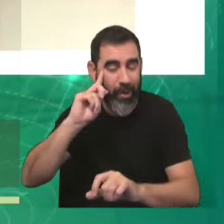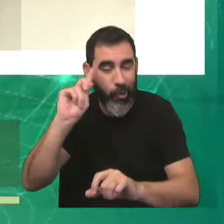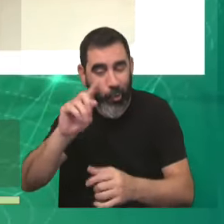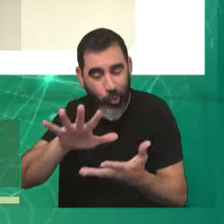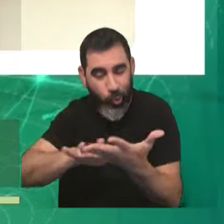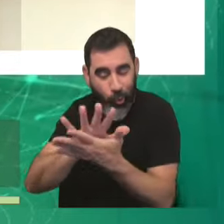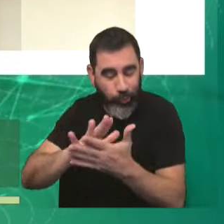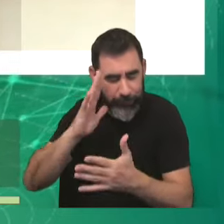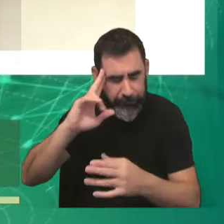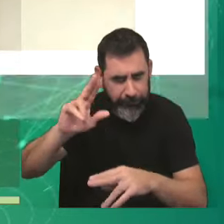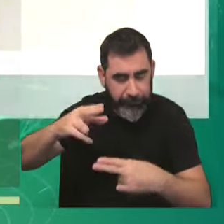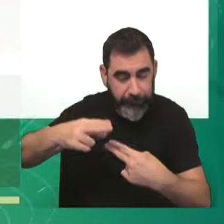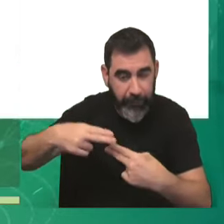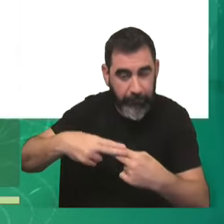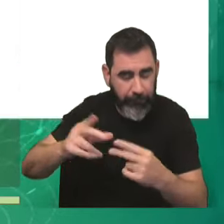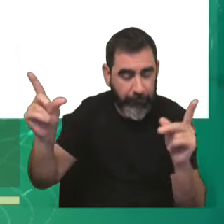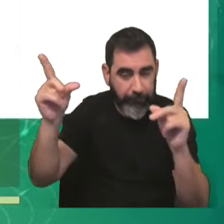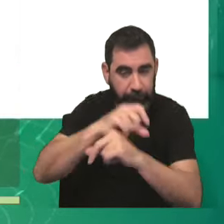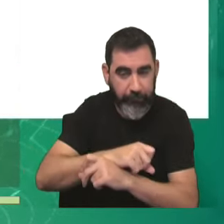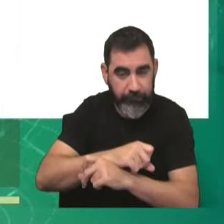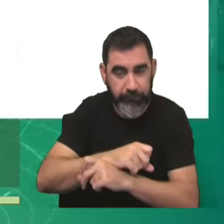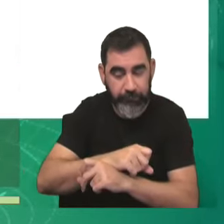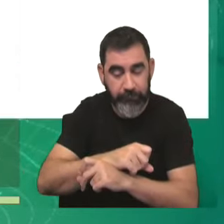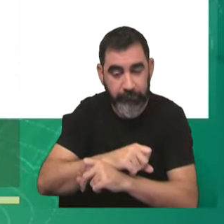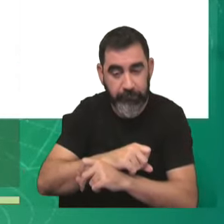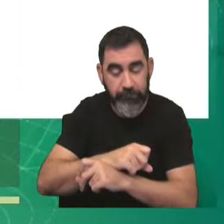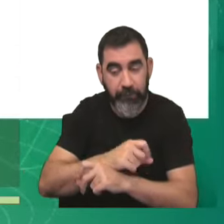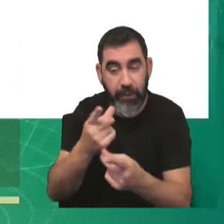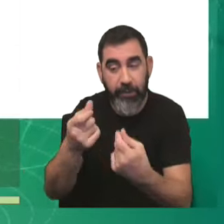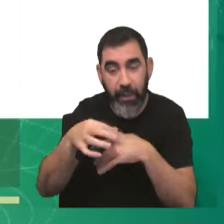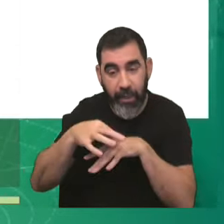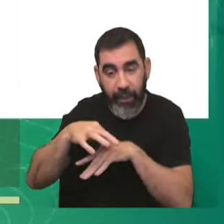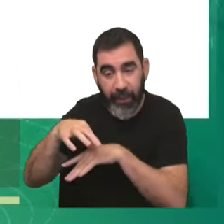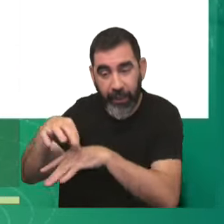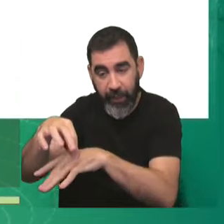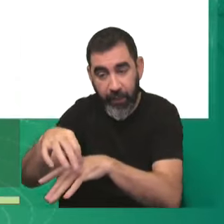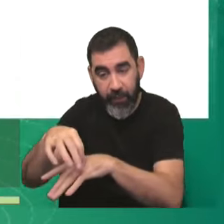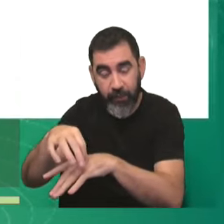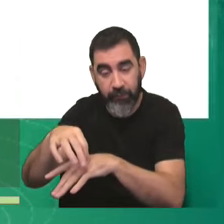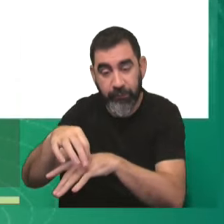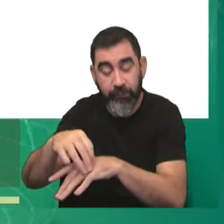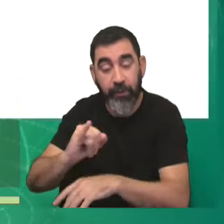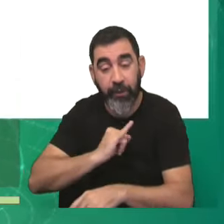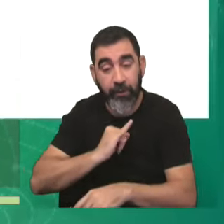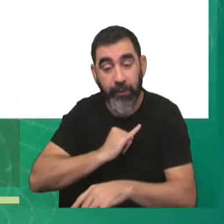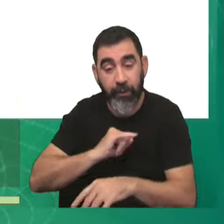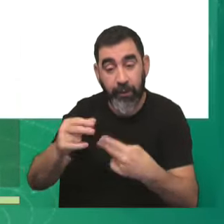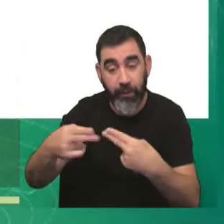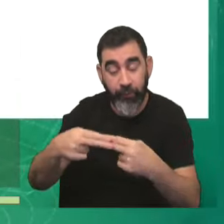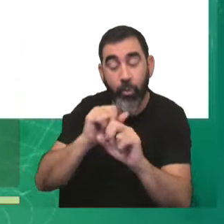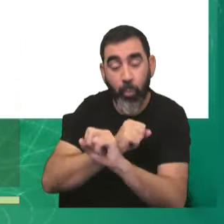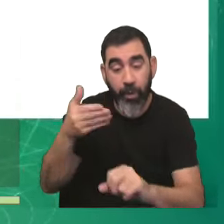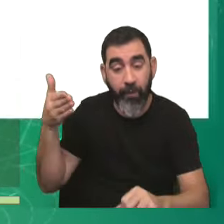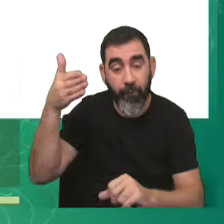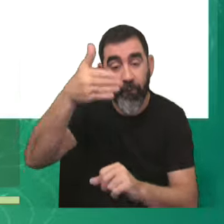tienen este que necesitan alguna ayuda para realizar las las este la identificación digital se pueden